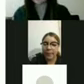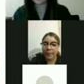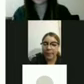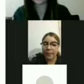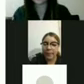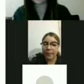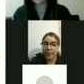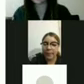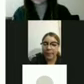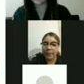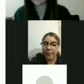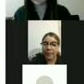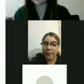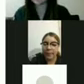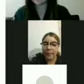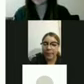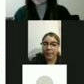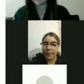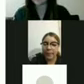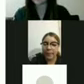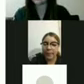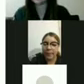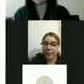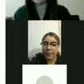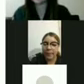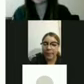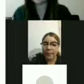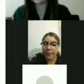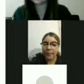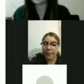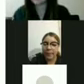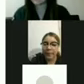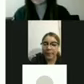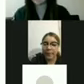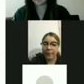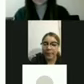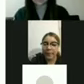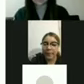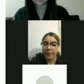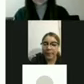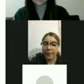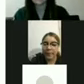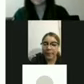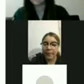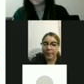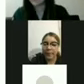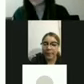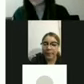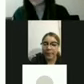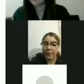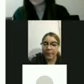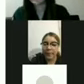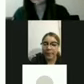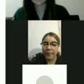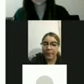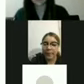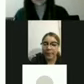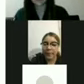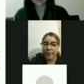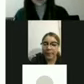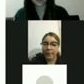Este lenguaje dominguero no trae reglas, no establece reglas ni normas. Sin embargo,